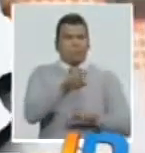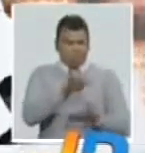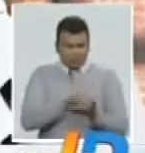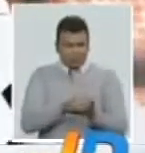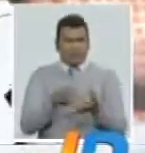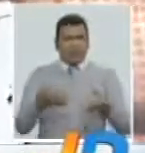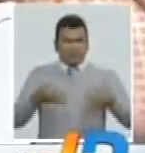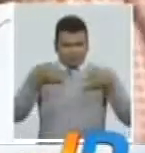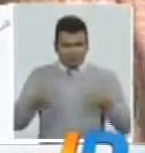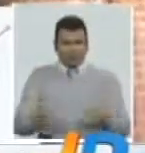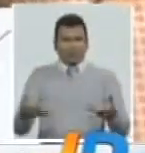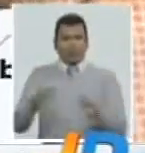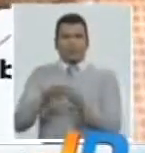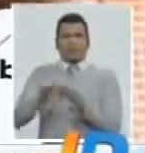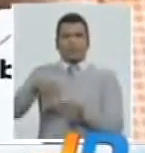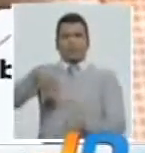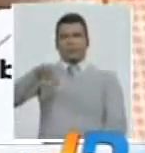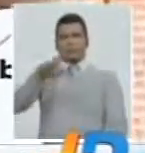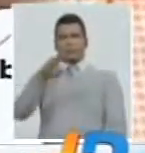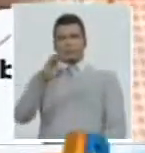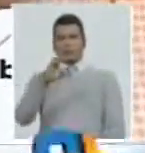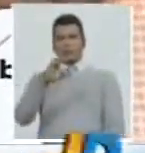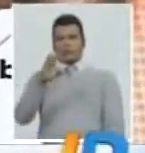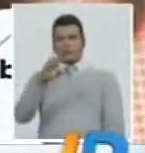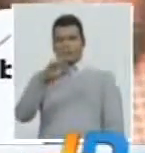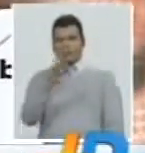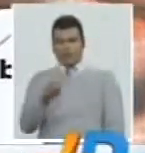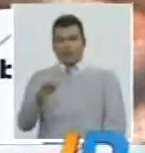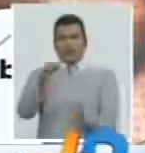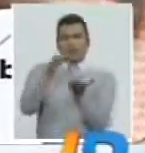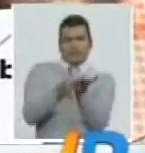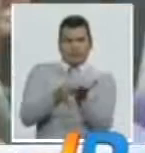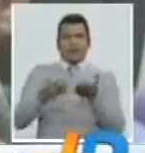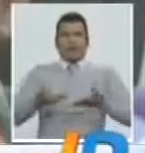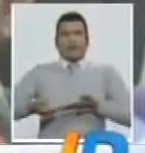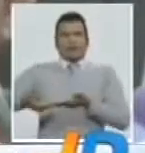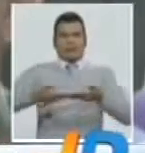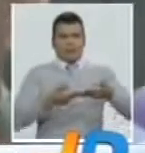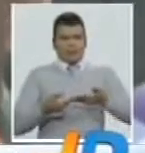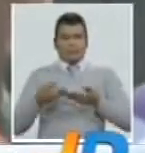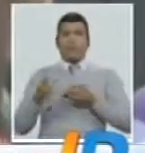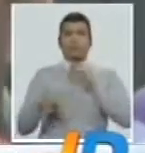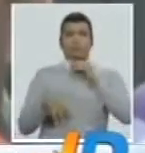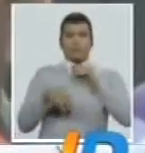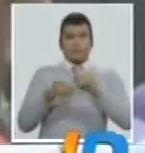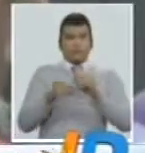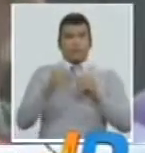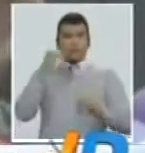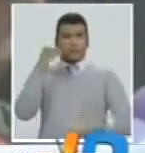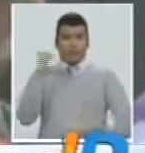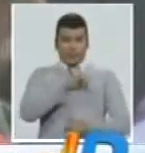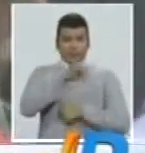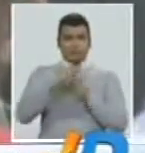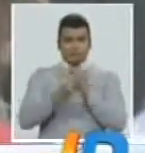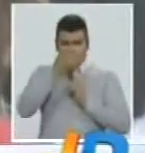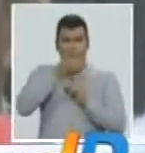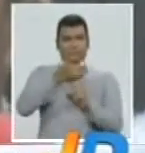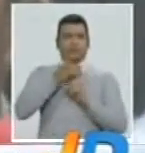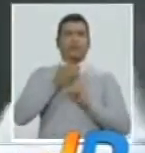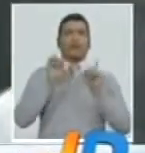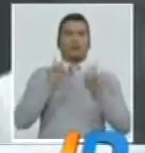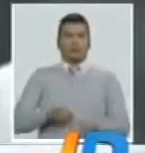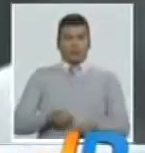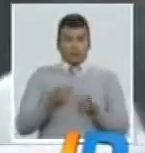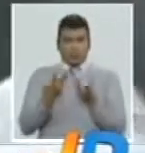se habría registrado a la altura de Las Mercedes en Quibdó, Chocó. El alto oficial estaba además con su asesora, quien también habría sido secuestrada. En el momento,